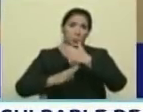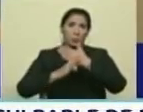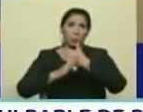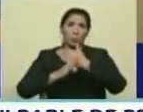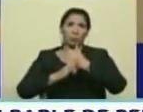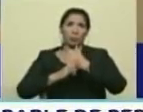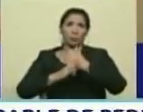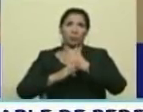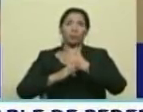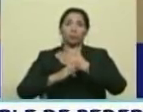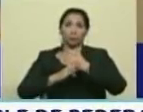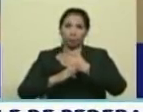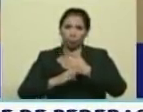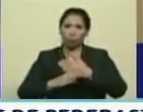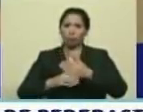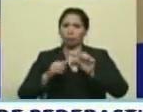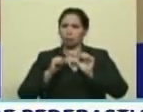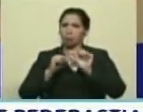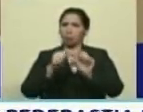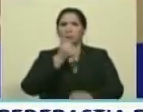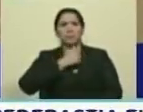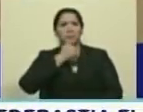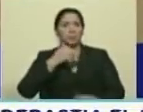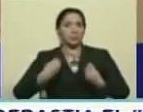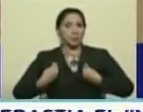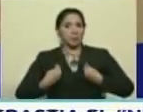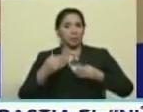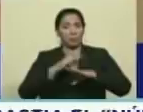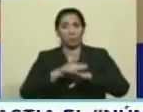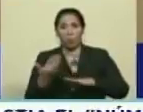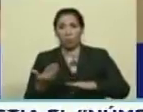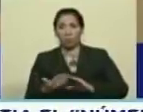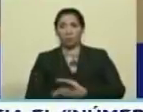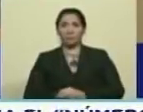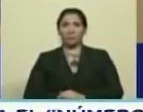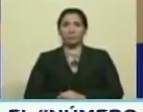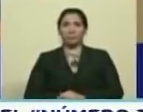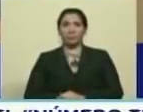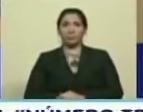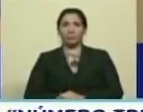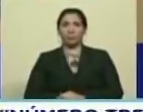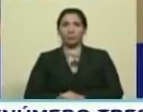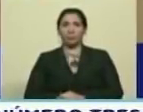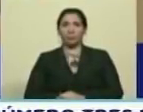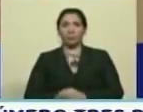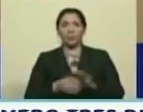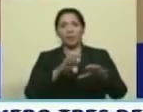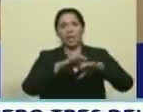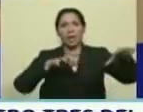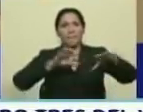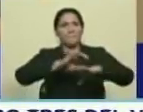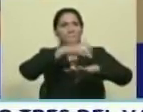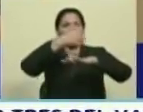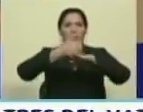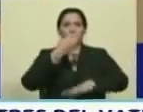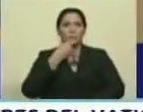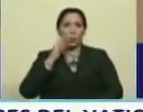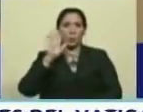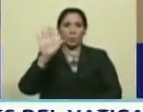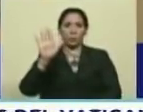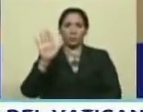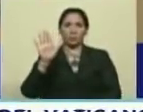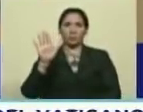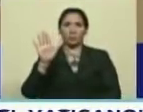Petrocaribe continúa sobreviviendo porque hay un mayor compromiso